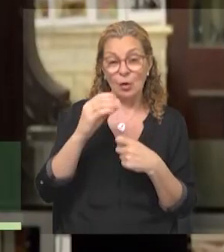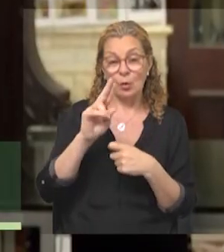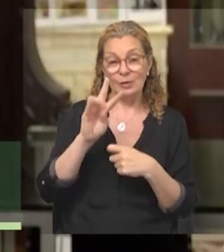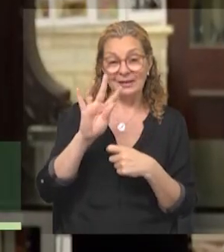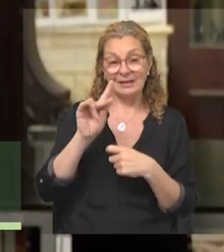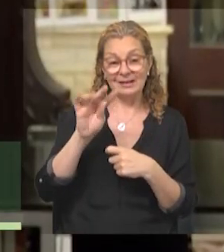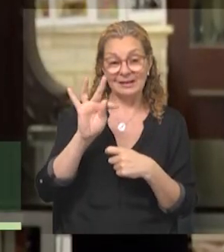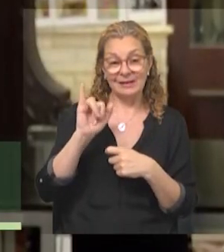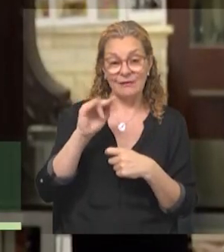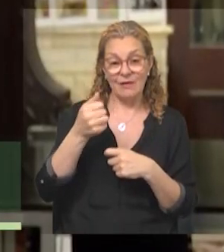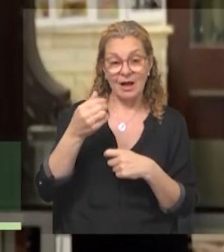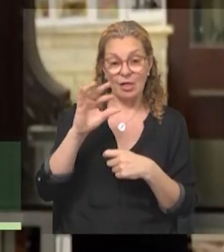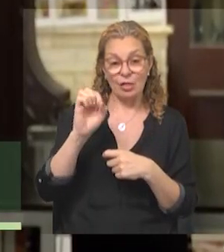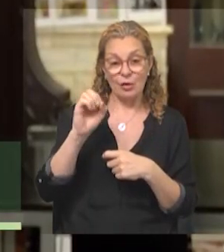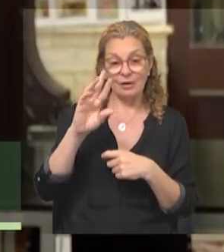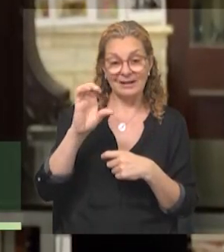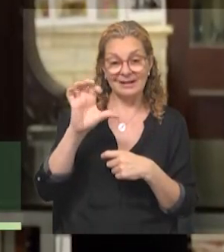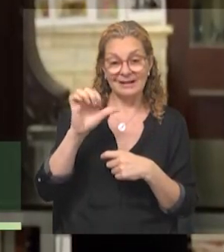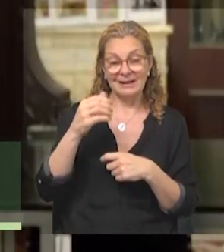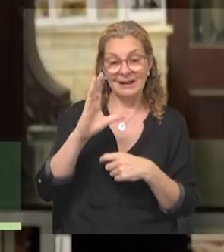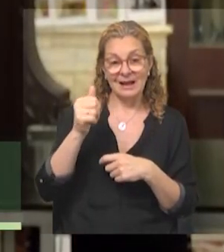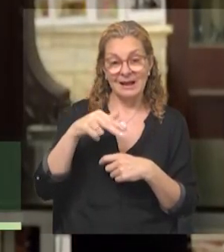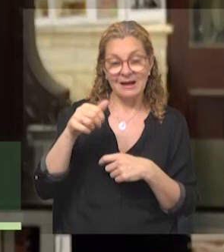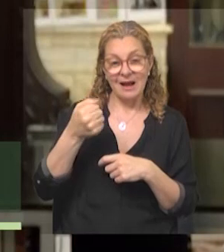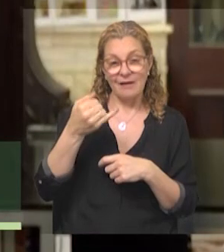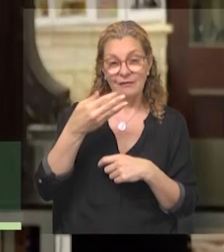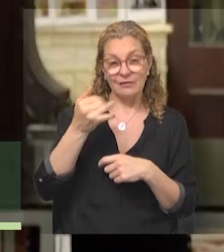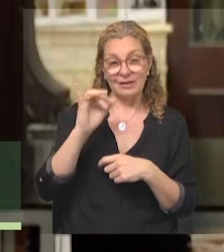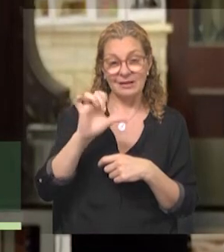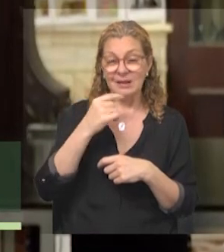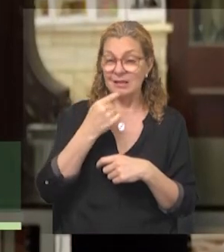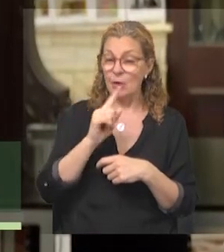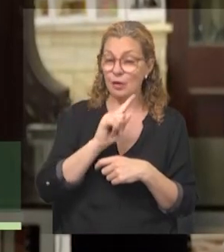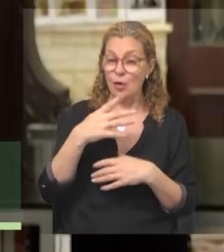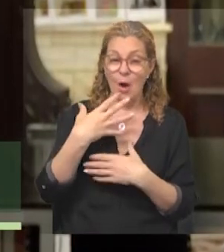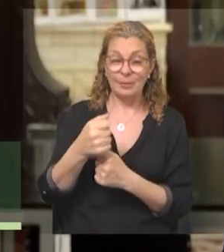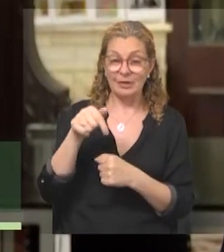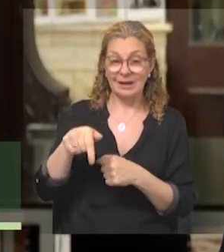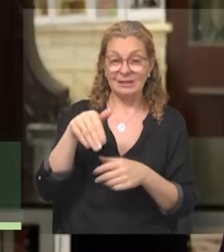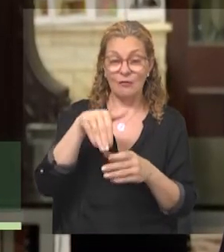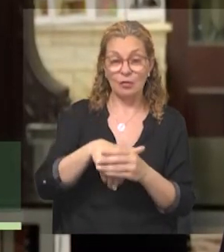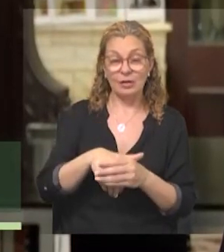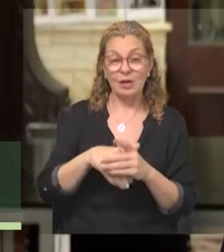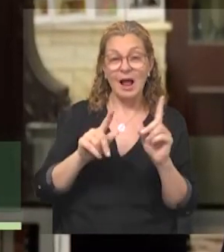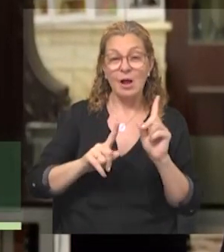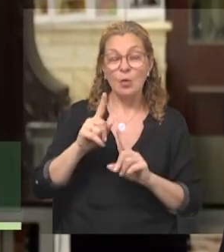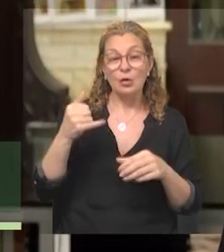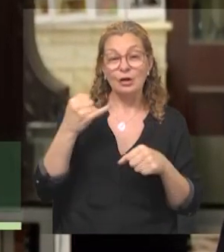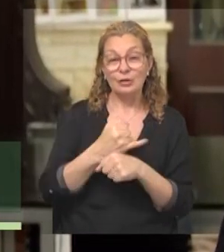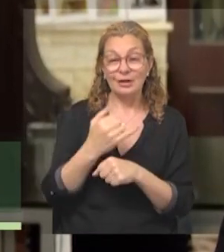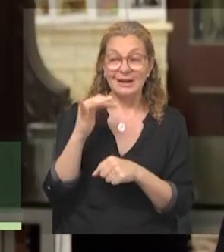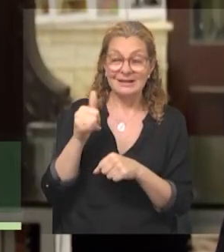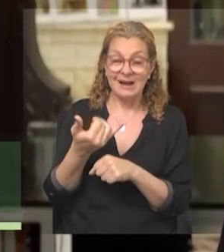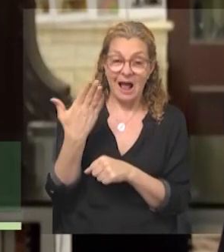emitió un comunicado bueno llamando eh a los cultivadores a eh No apoyar este plebiscito teniendo en cuenta algunos errores que se han cometido